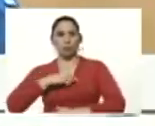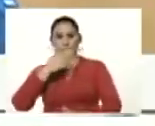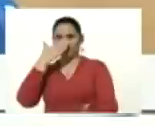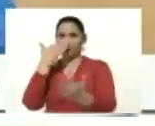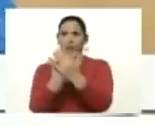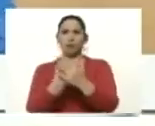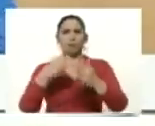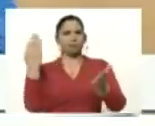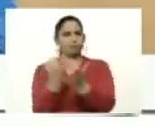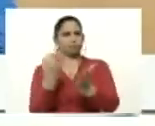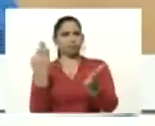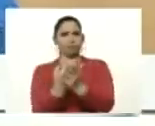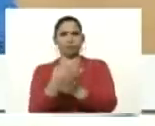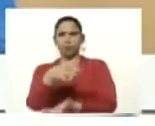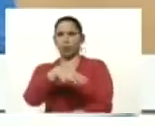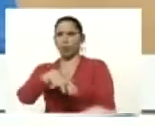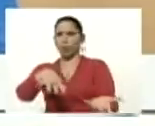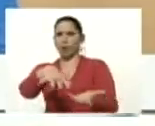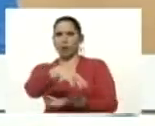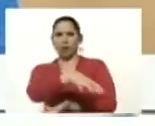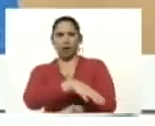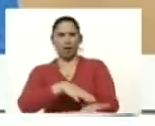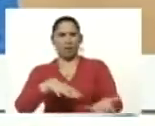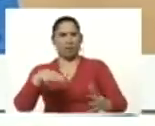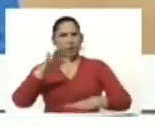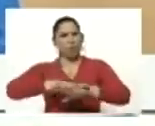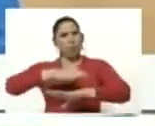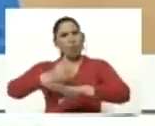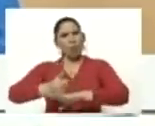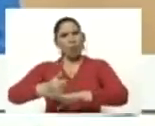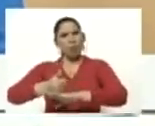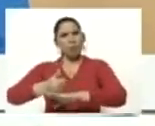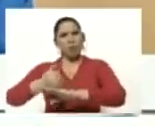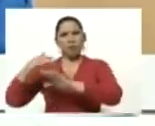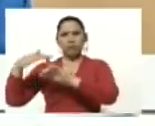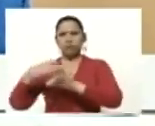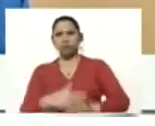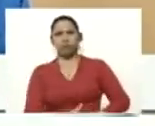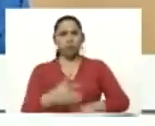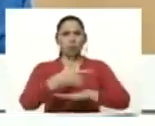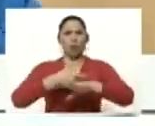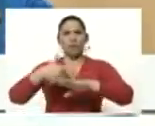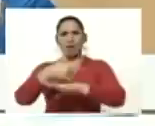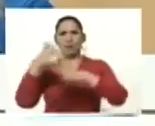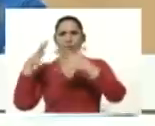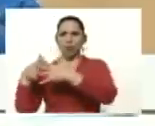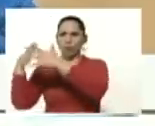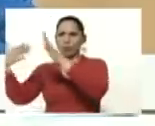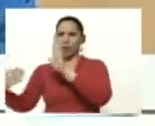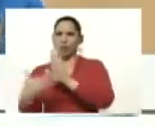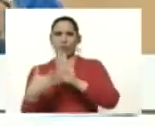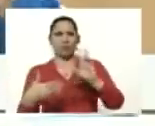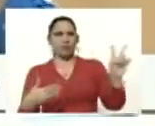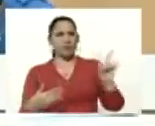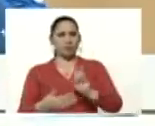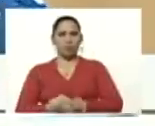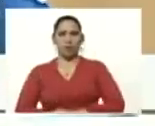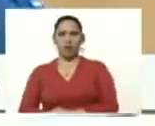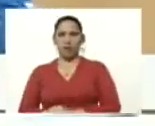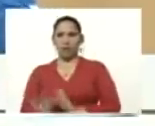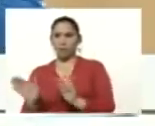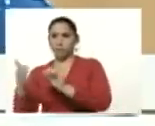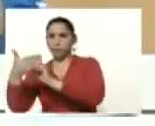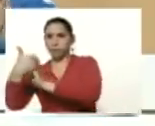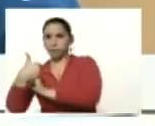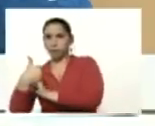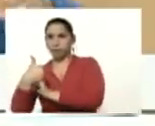enfrentando una verdadera crisis provocada por las sanciones criminales del gobierno de Estados Unidos, con complicidad al prófugo